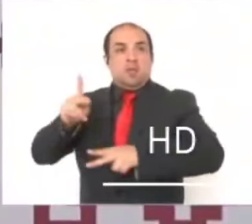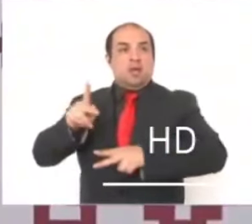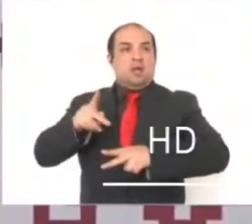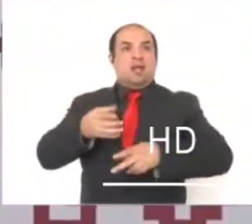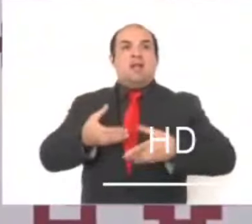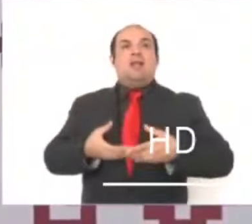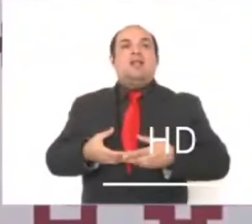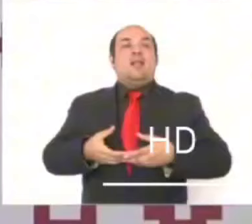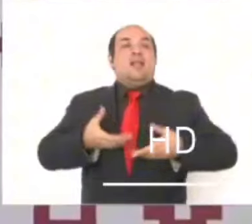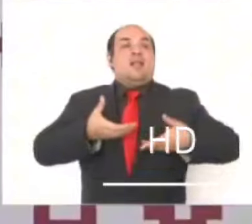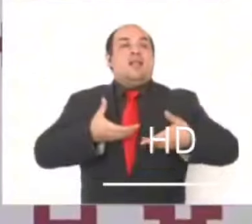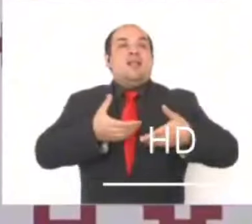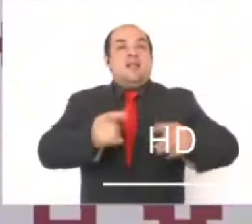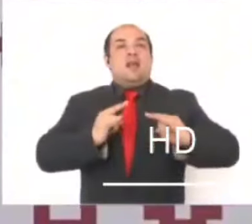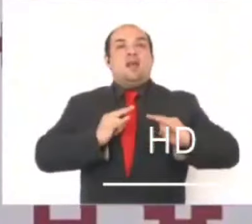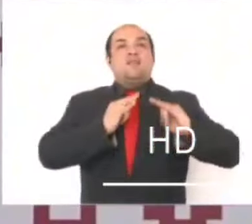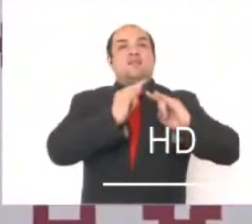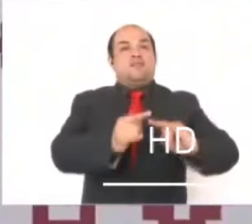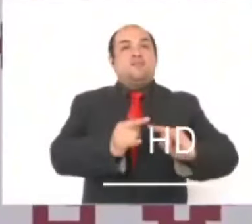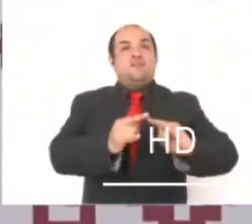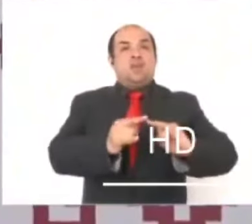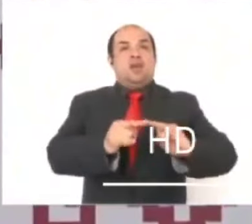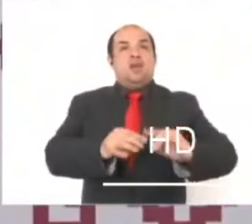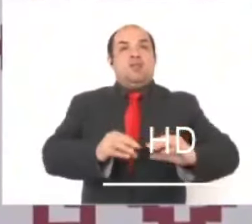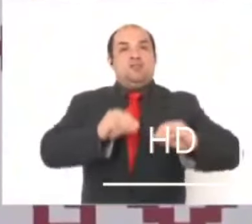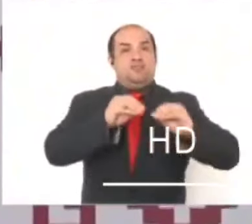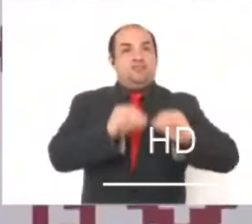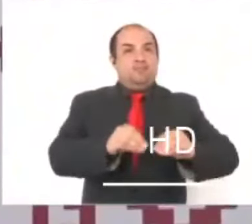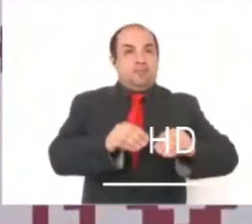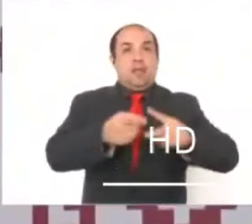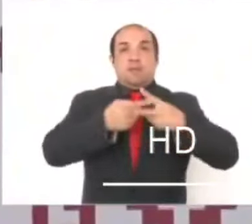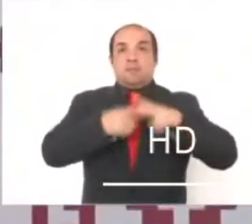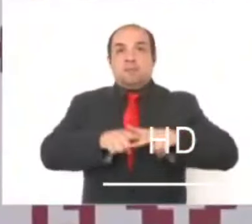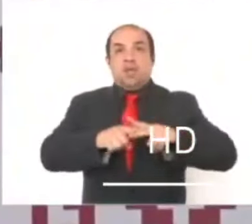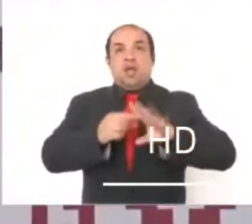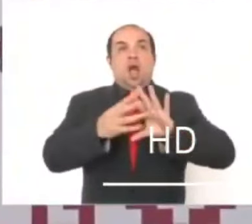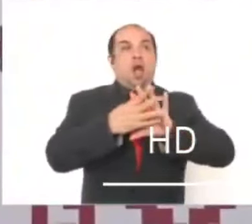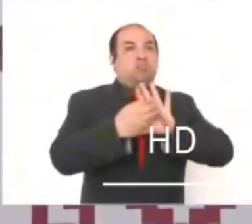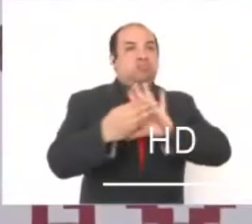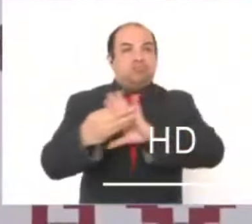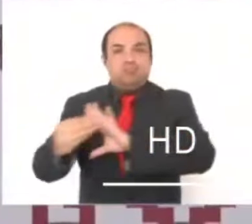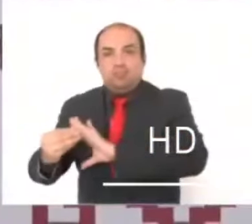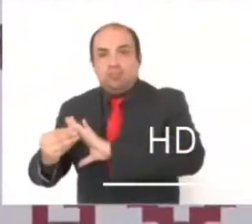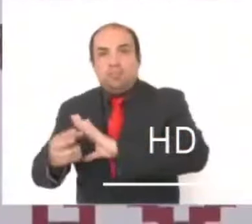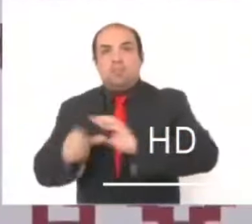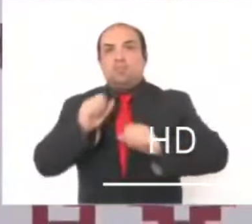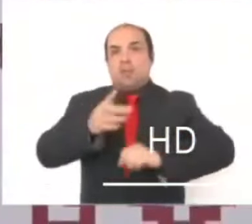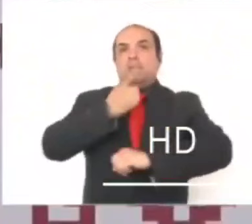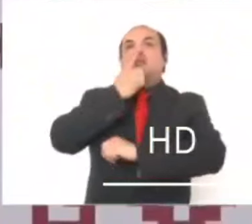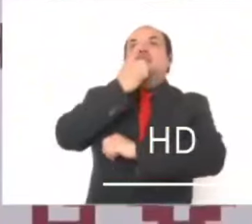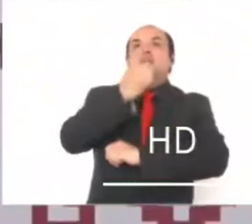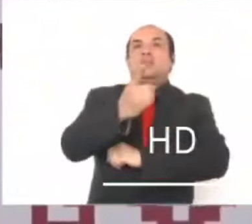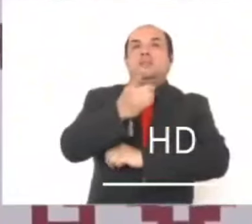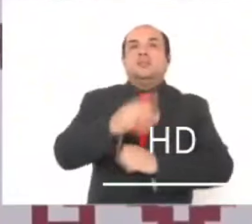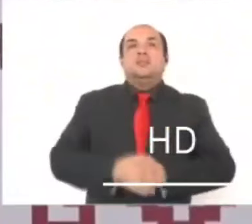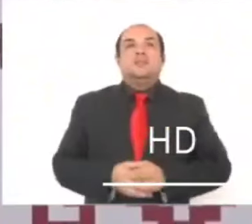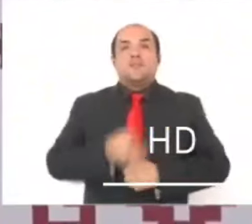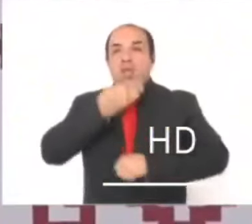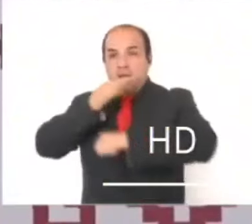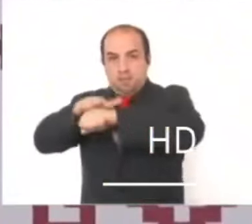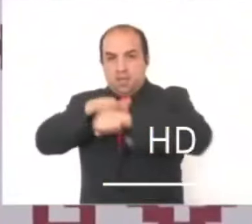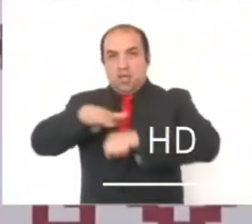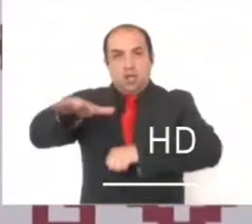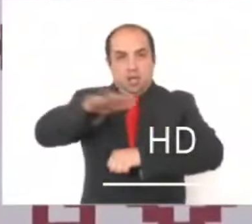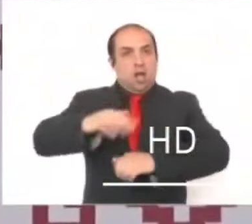calle, comenzó a echar raíces. Y quiero también aquí decir, y para un conocimiento de los